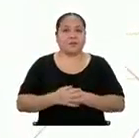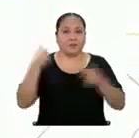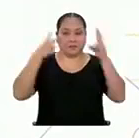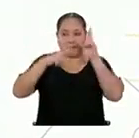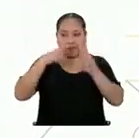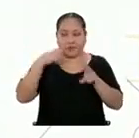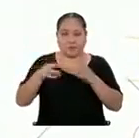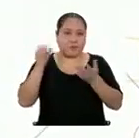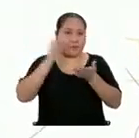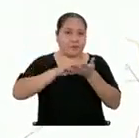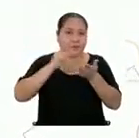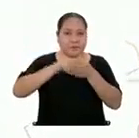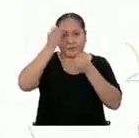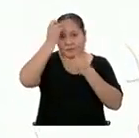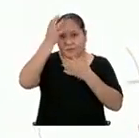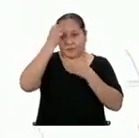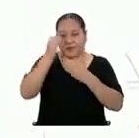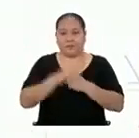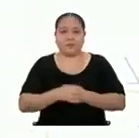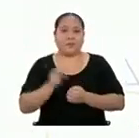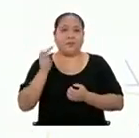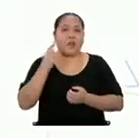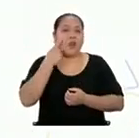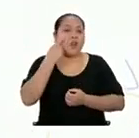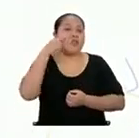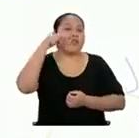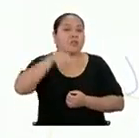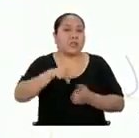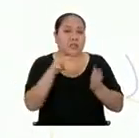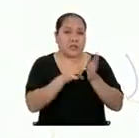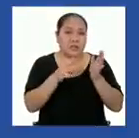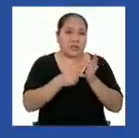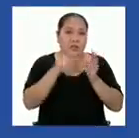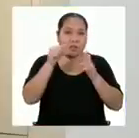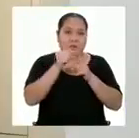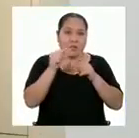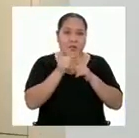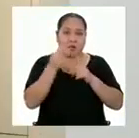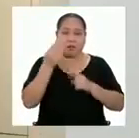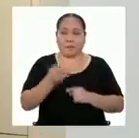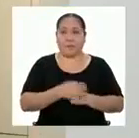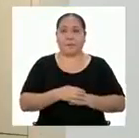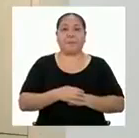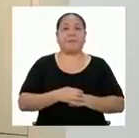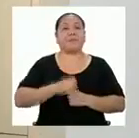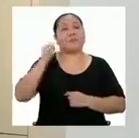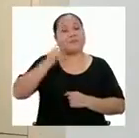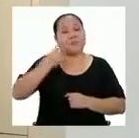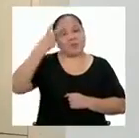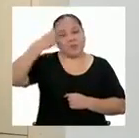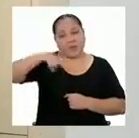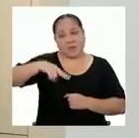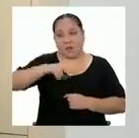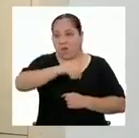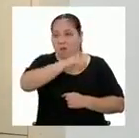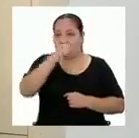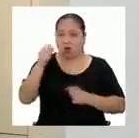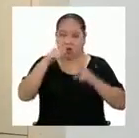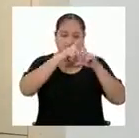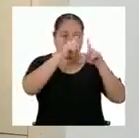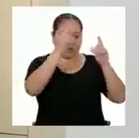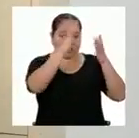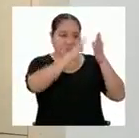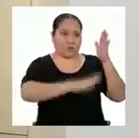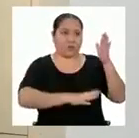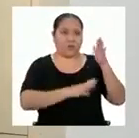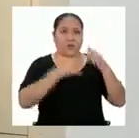cuenta con más datos, la forma que conviene para conocer el significado de una palabra es esa. Vamos a observar el otro texto. Un